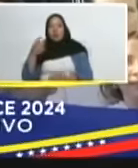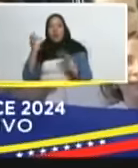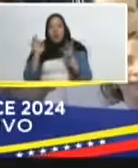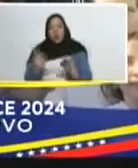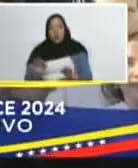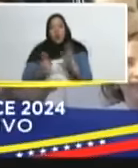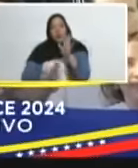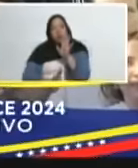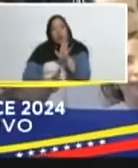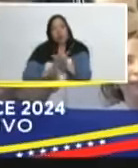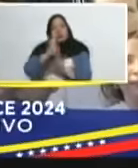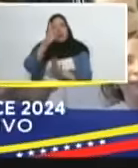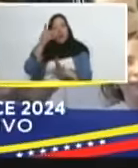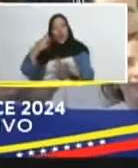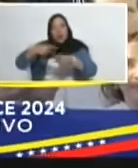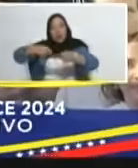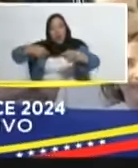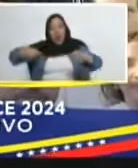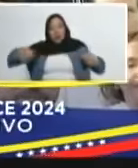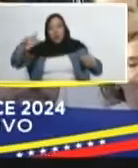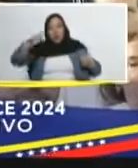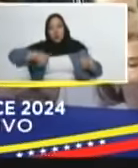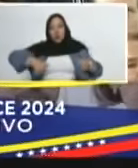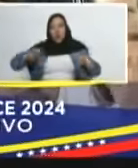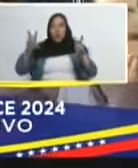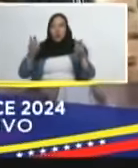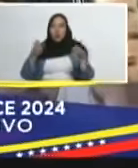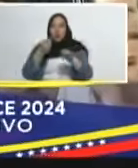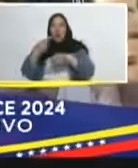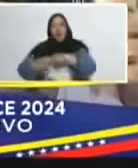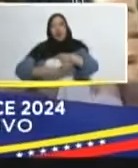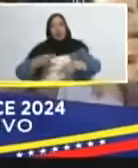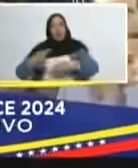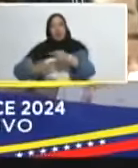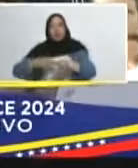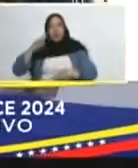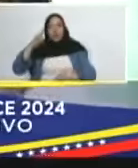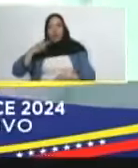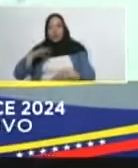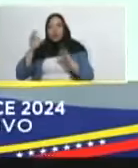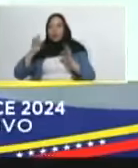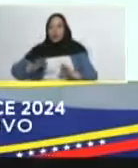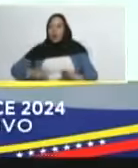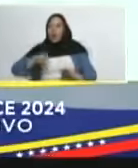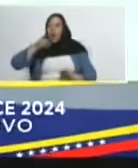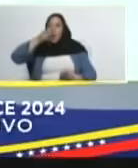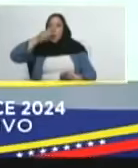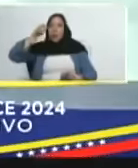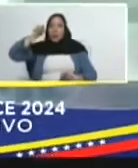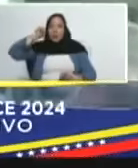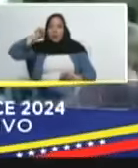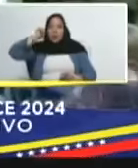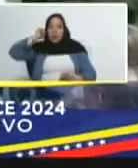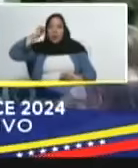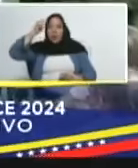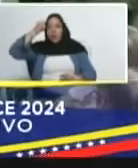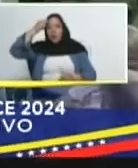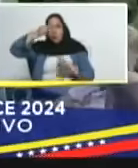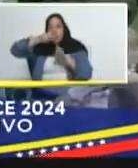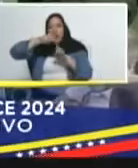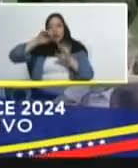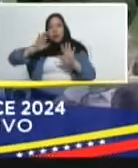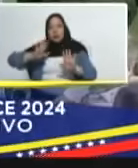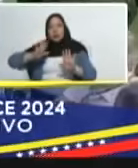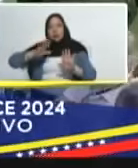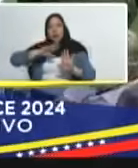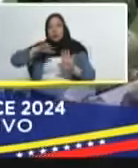del desarrollo agroindustrial de esta nueva etapa de la revolución bolivariana, y con el esfuerzo de los hombres y mujeres del campo lo vamos a lograr, presidente. O sea que tú estás retando